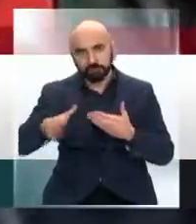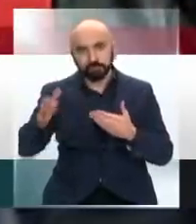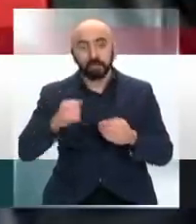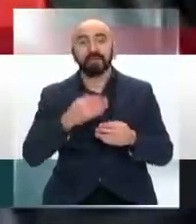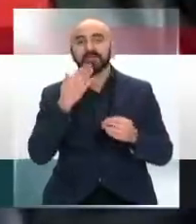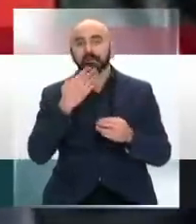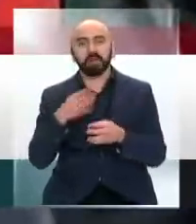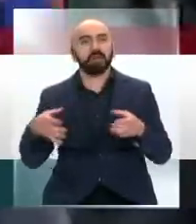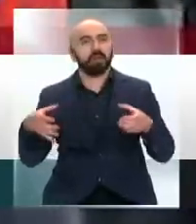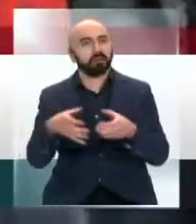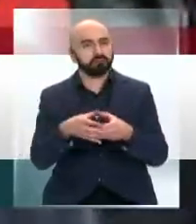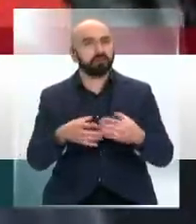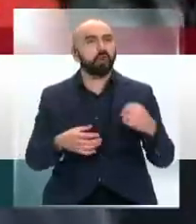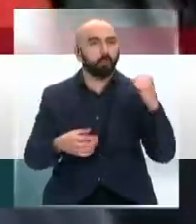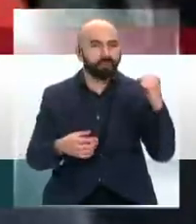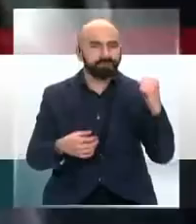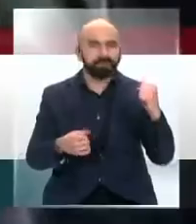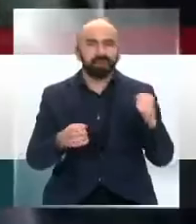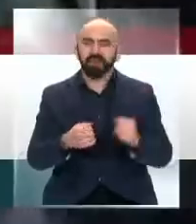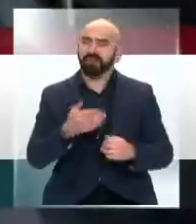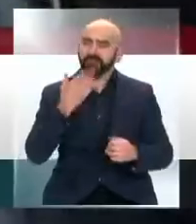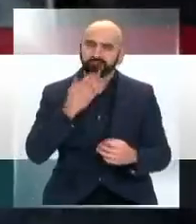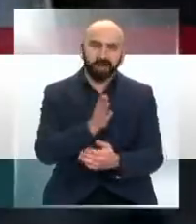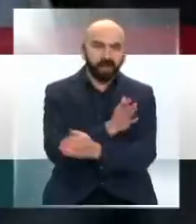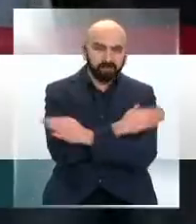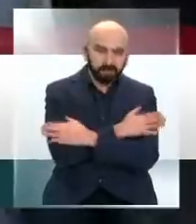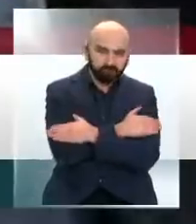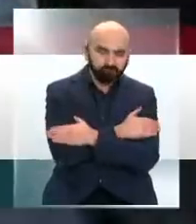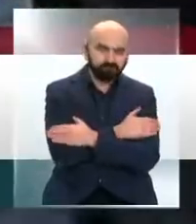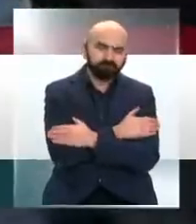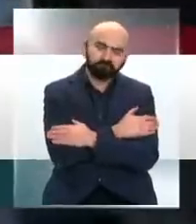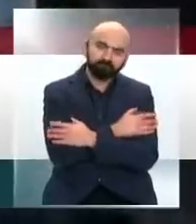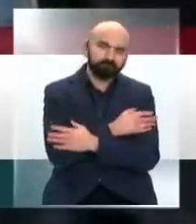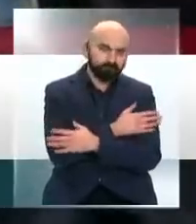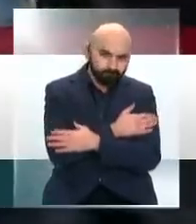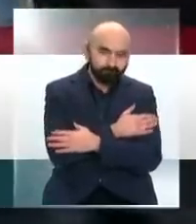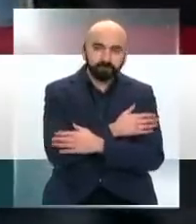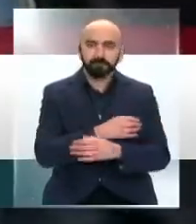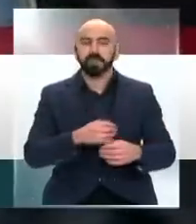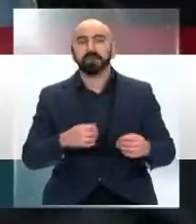abrazo fraterno, y desde ya